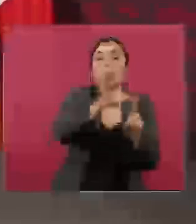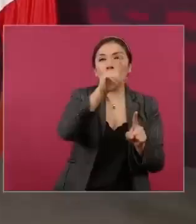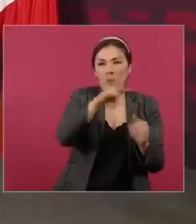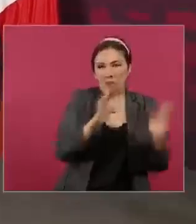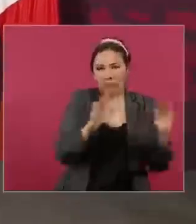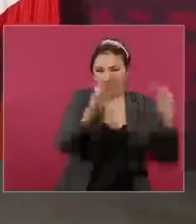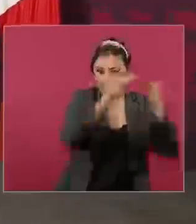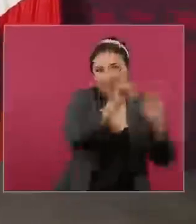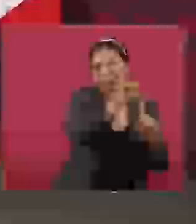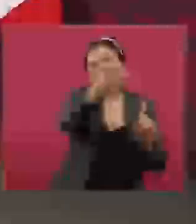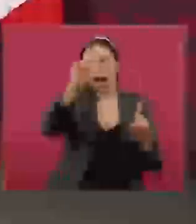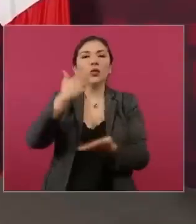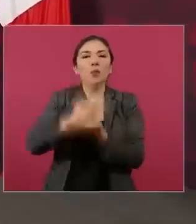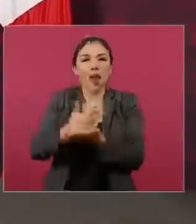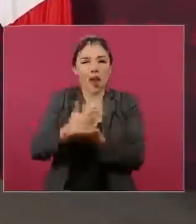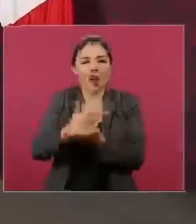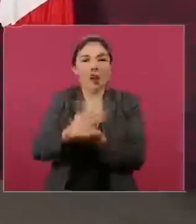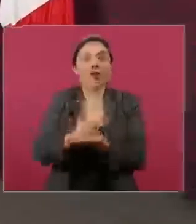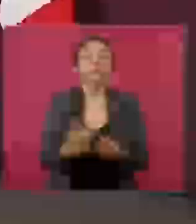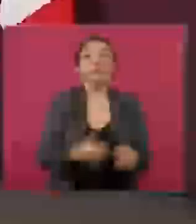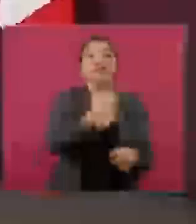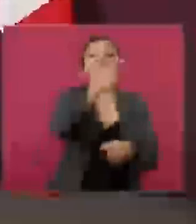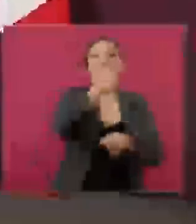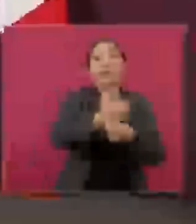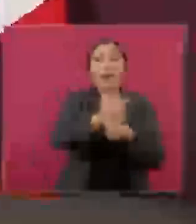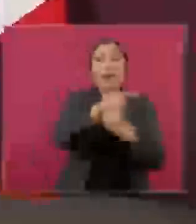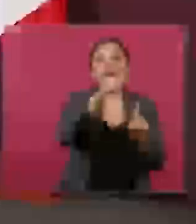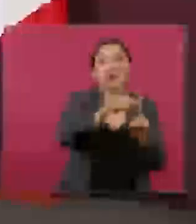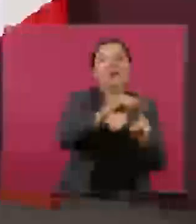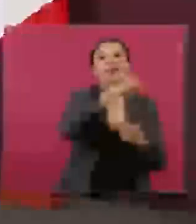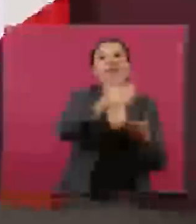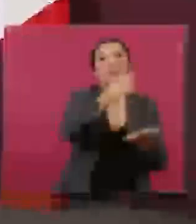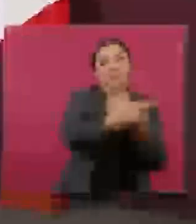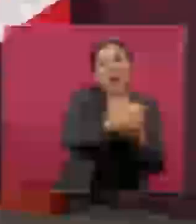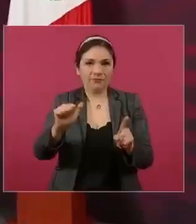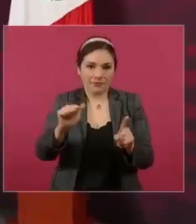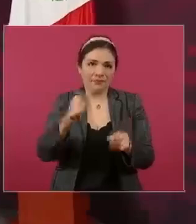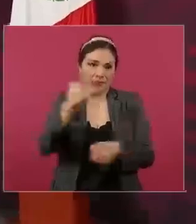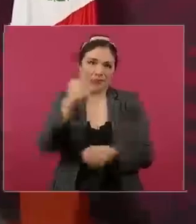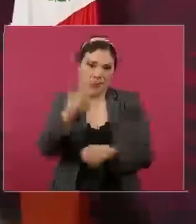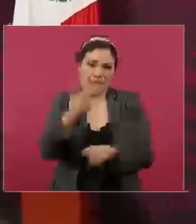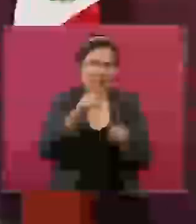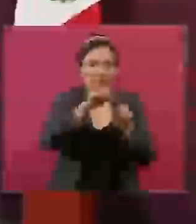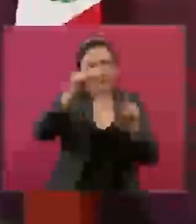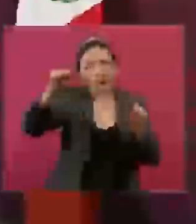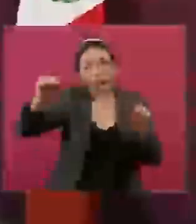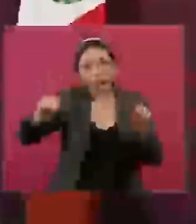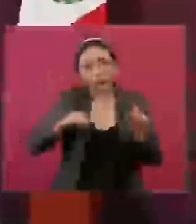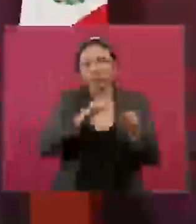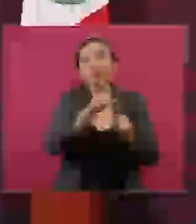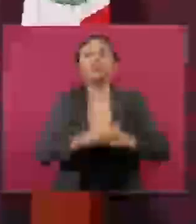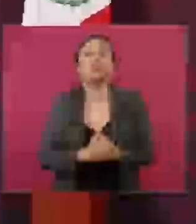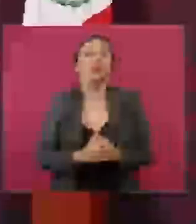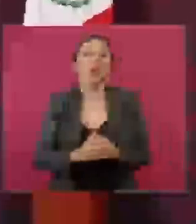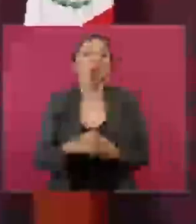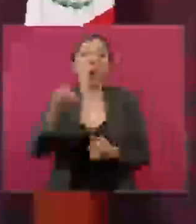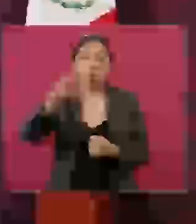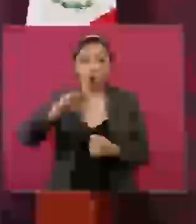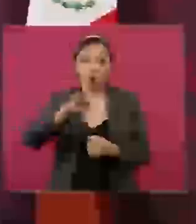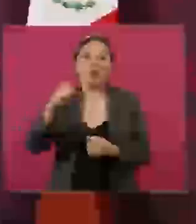Tulum, Chetumal y tramo 7, Chetumal, Escárcega. Entonces, hoy vamos